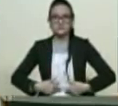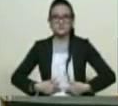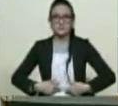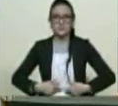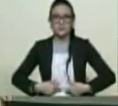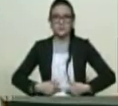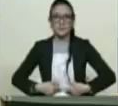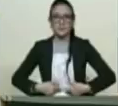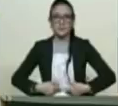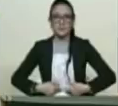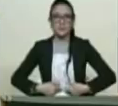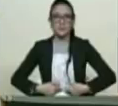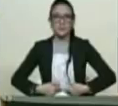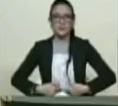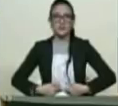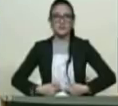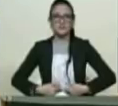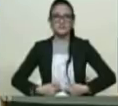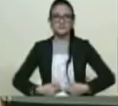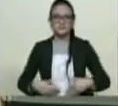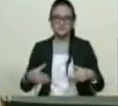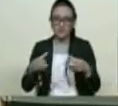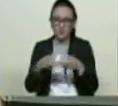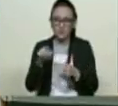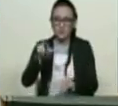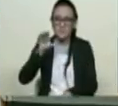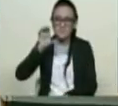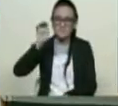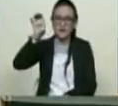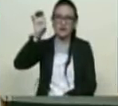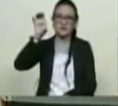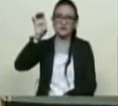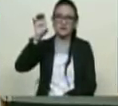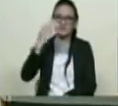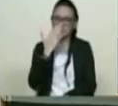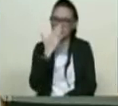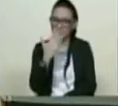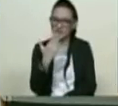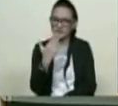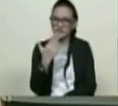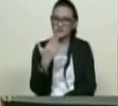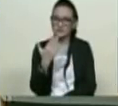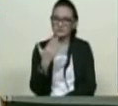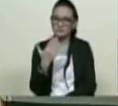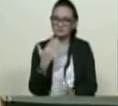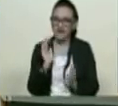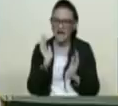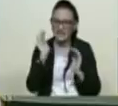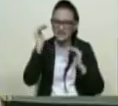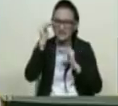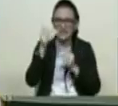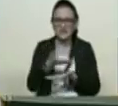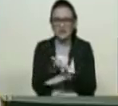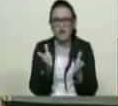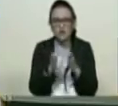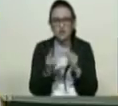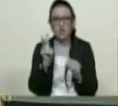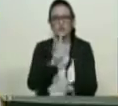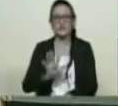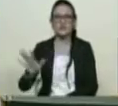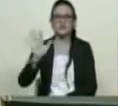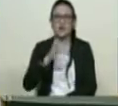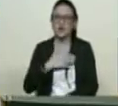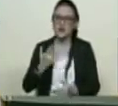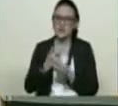Yo me voy a empeñar. Desde el Frente Amplio de la Patria, a tender mis manos a todos los venezolanos y venezolanas que quieren